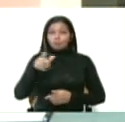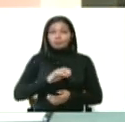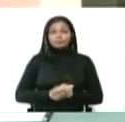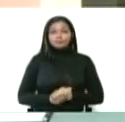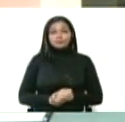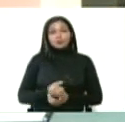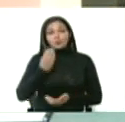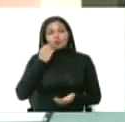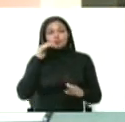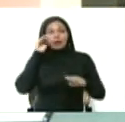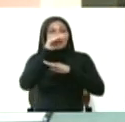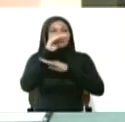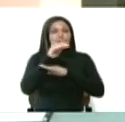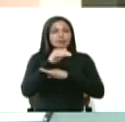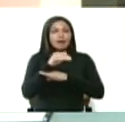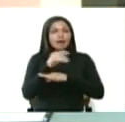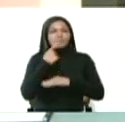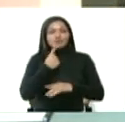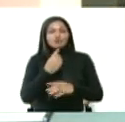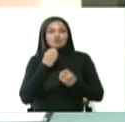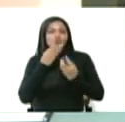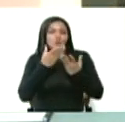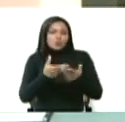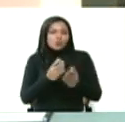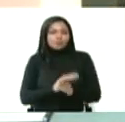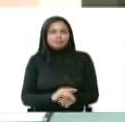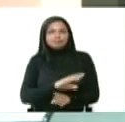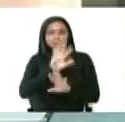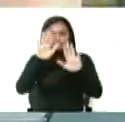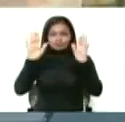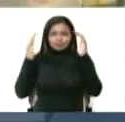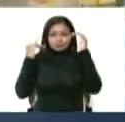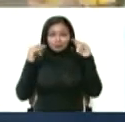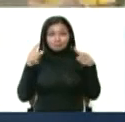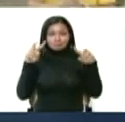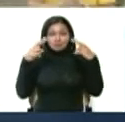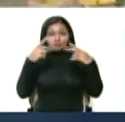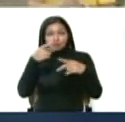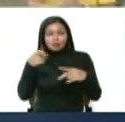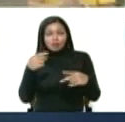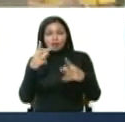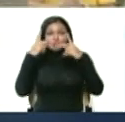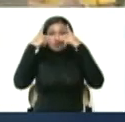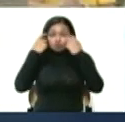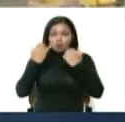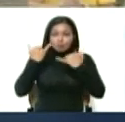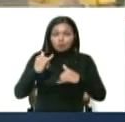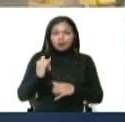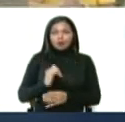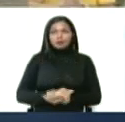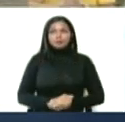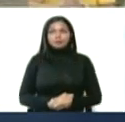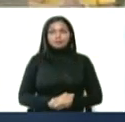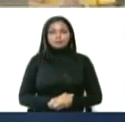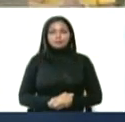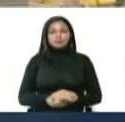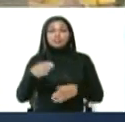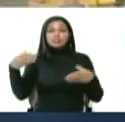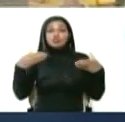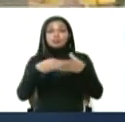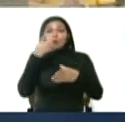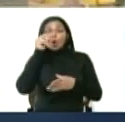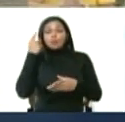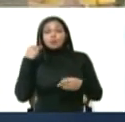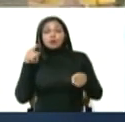Bueno, más allá del chiste y del comentario, fíjense ustedes el profesionalismo de este grupo de